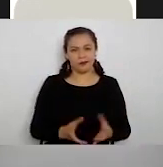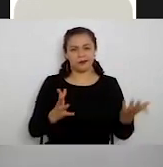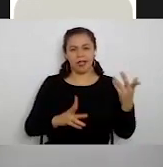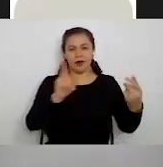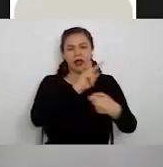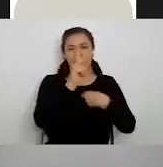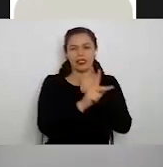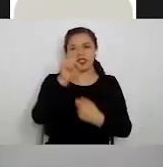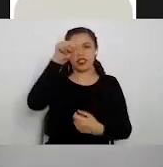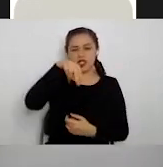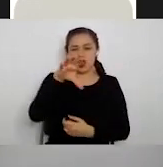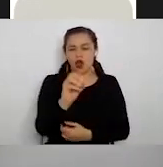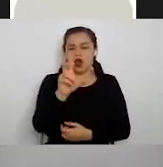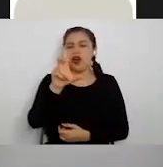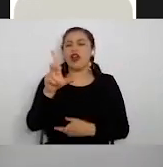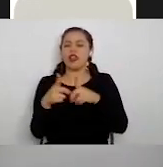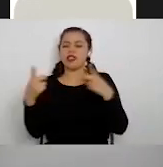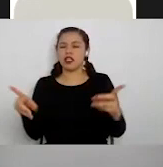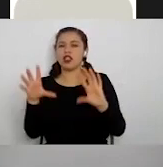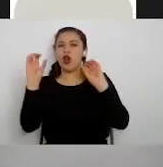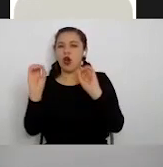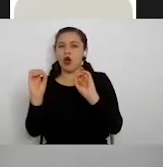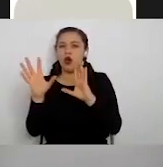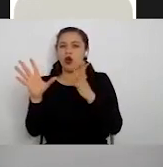o emergentes, es un error de mi lámina.